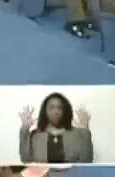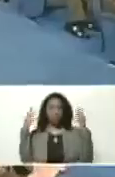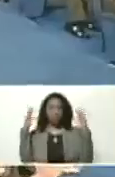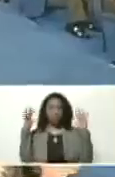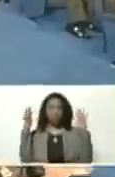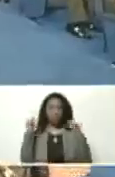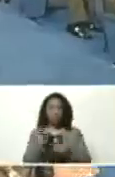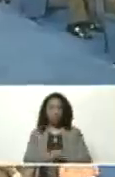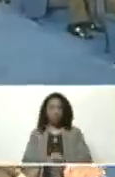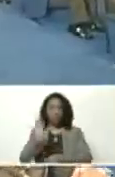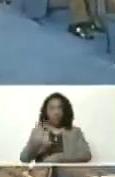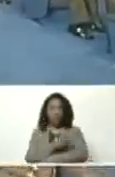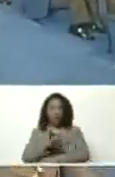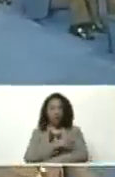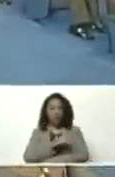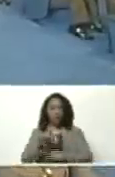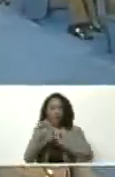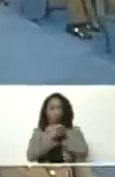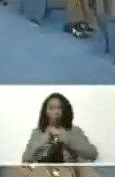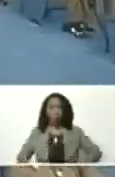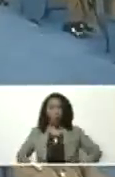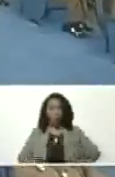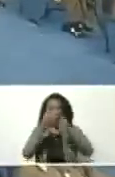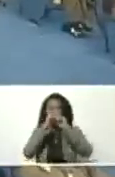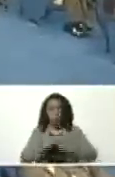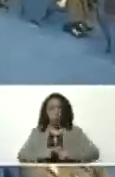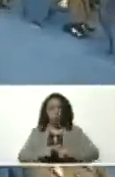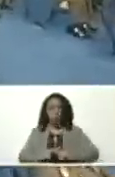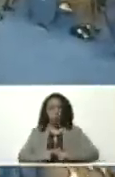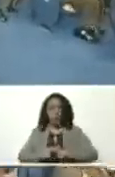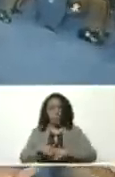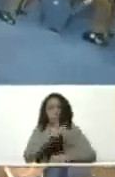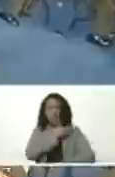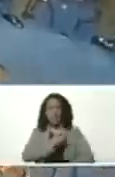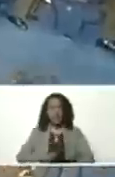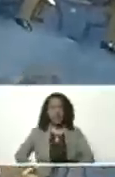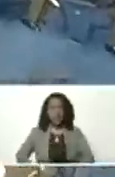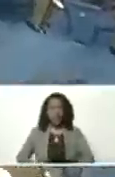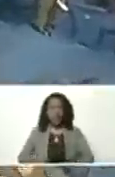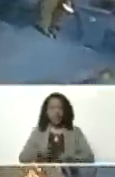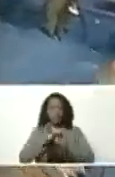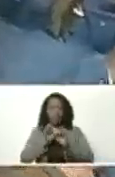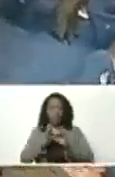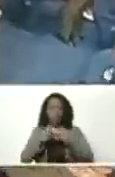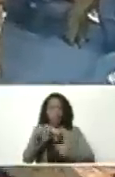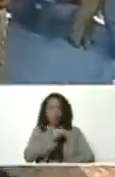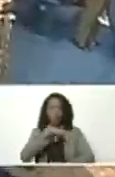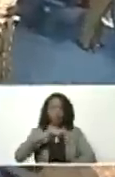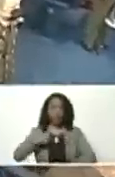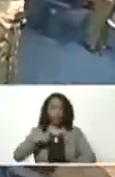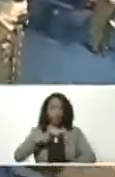Himno de la Guardia de Honor Presidencial, interpretado por todo el personal asistente al acto.